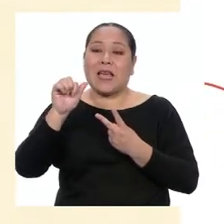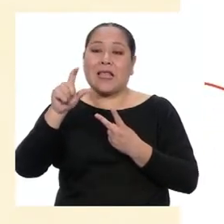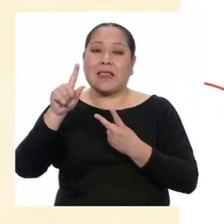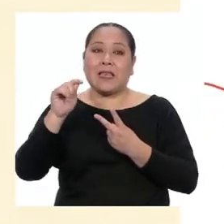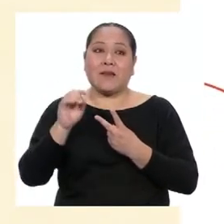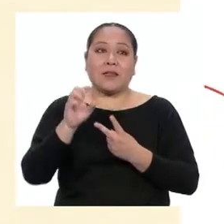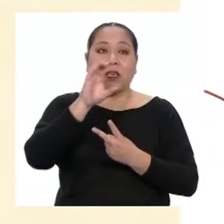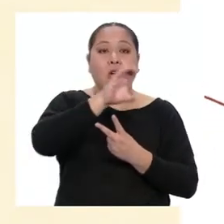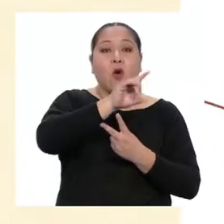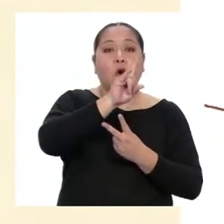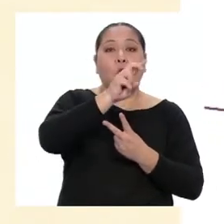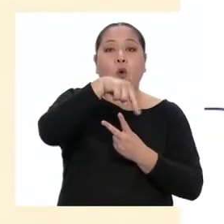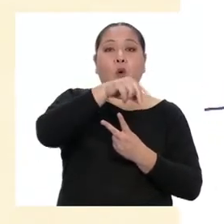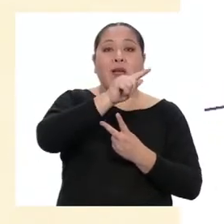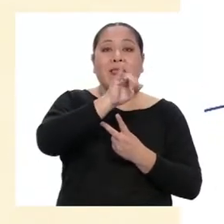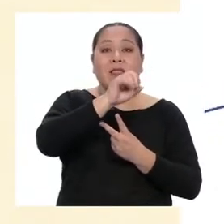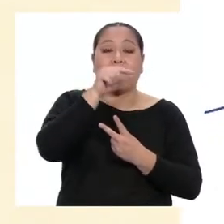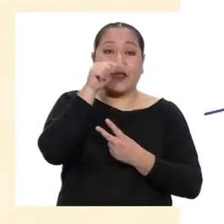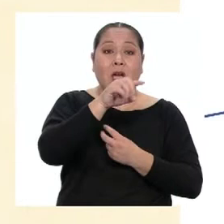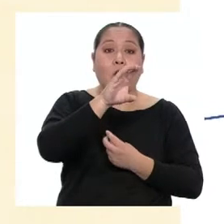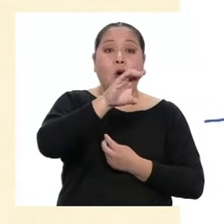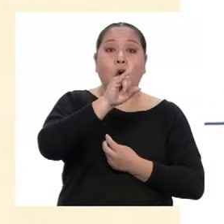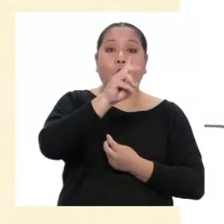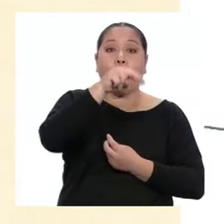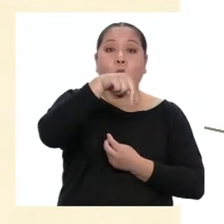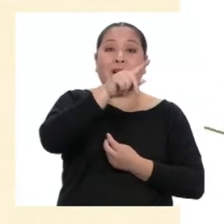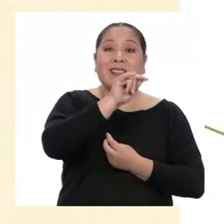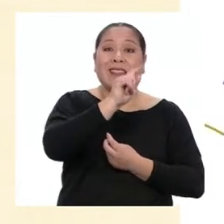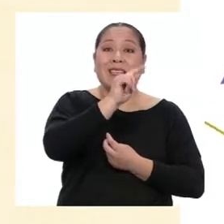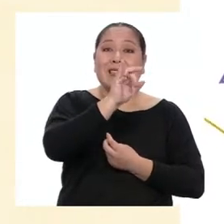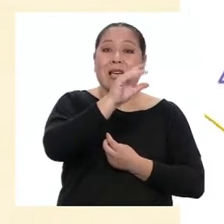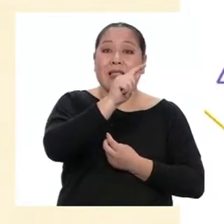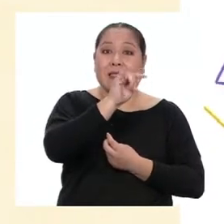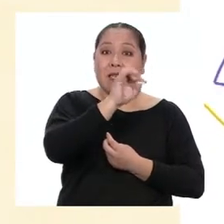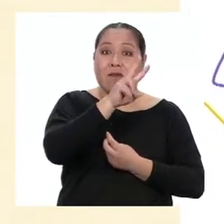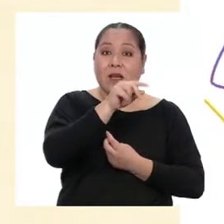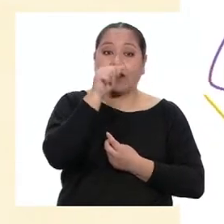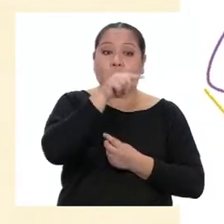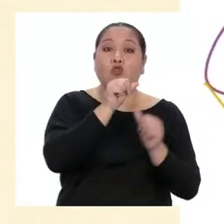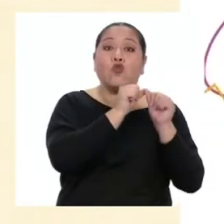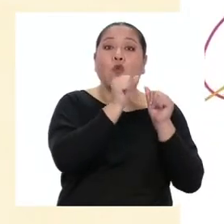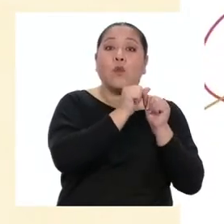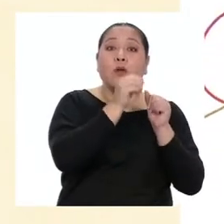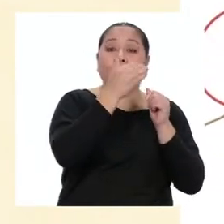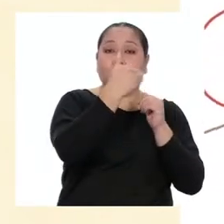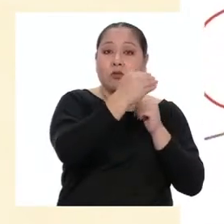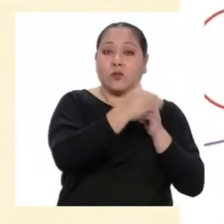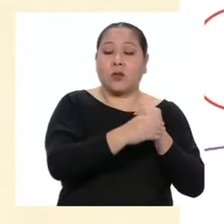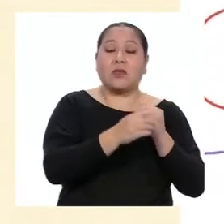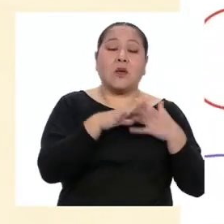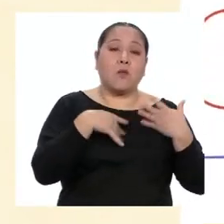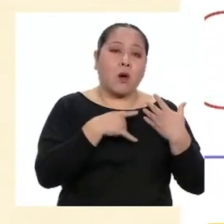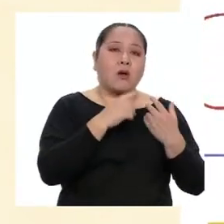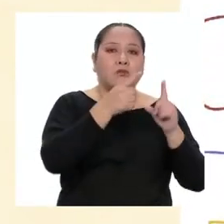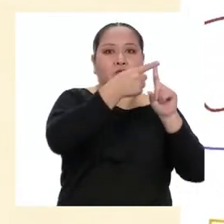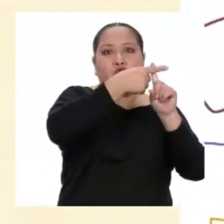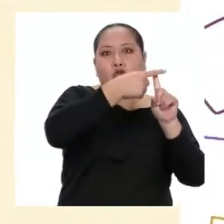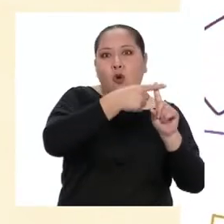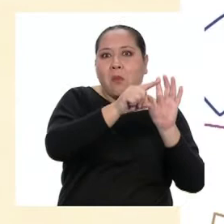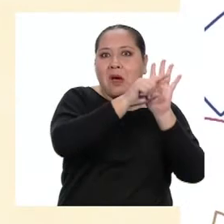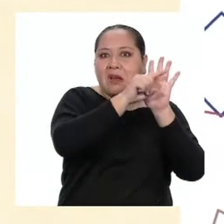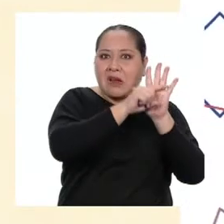variables cuantitativas se expresan numéricamente y se pueden realizar operaciones aritméticas con